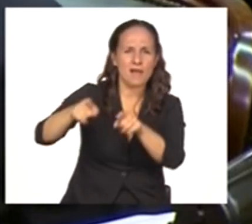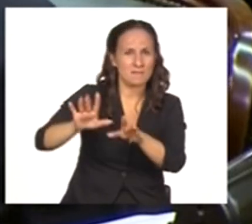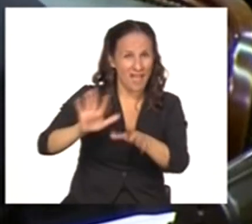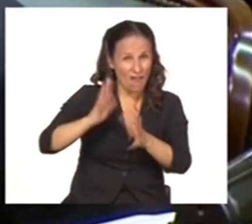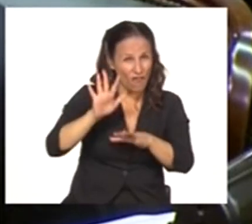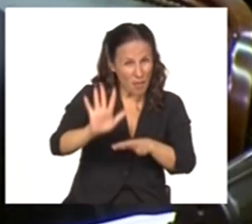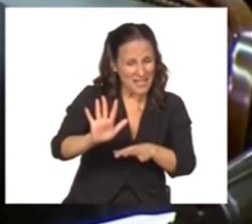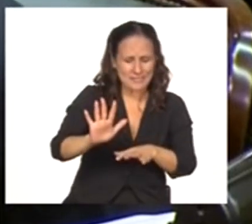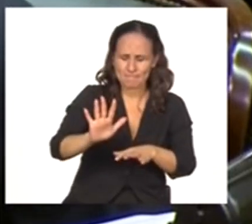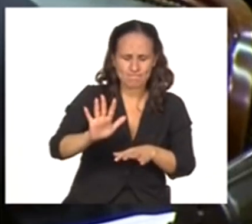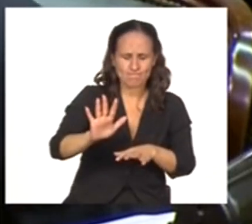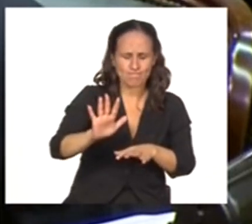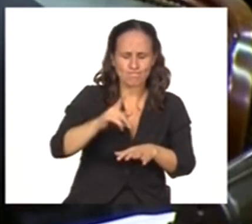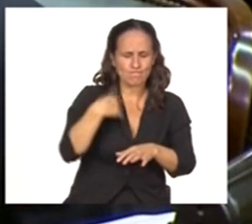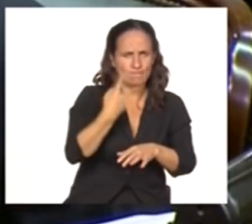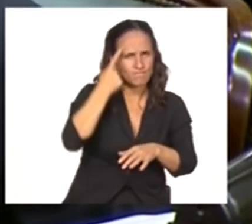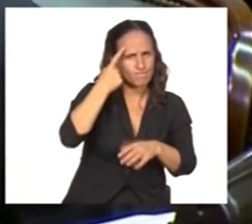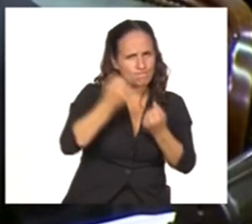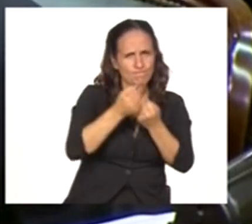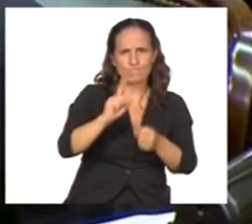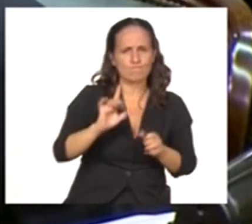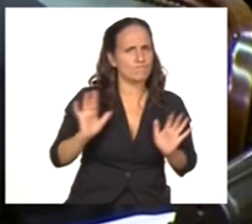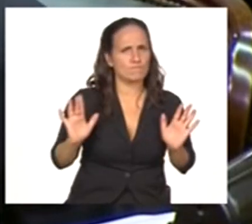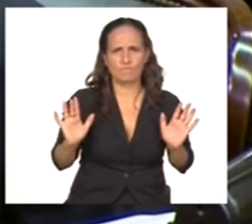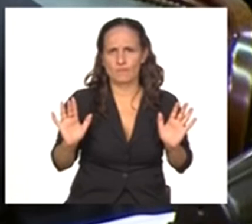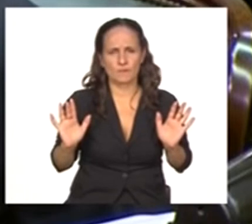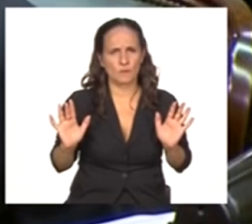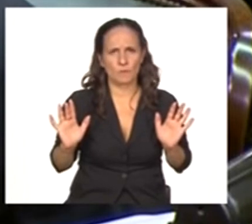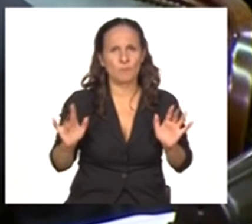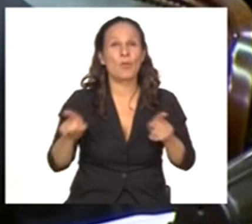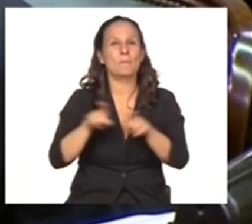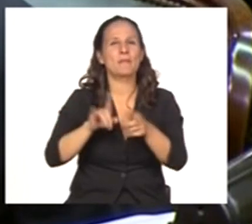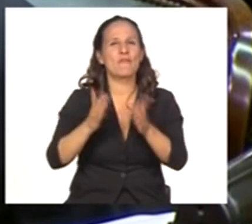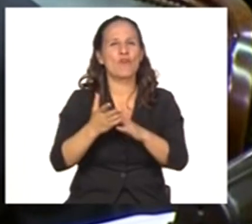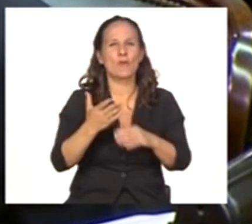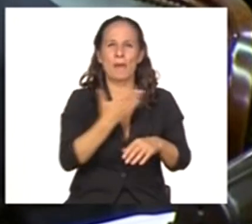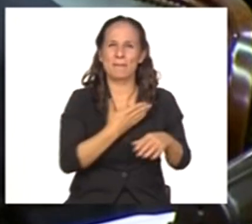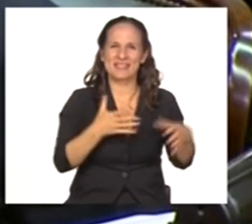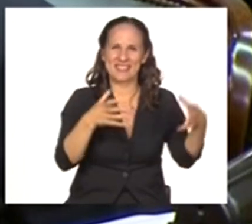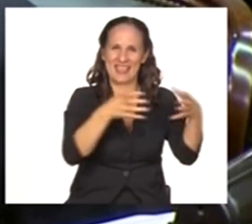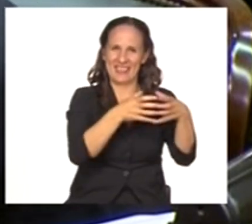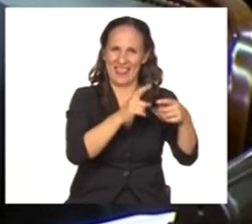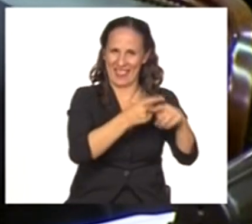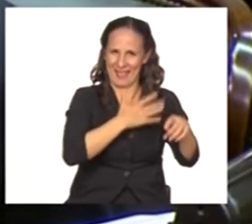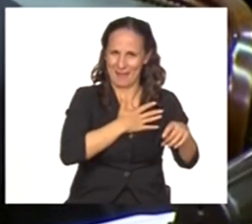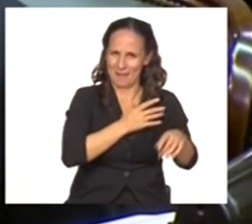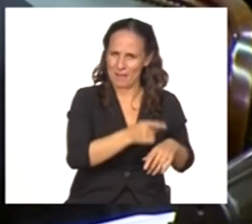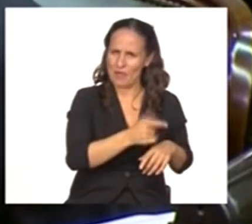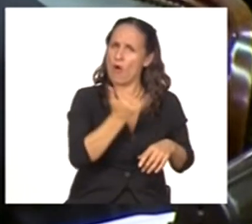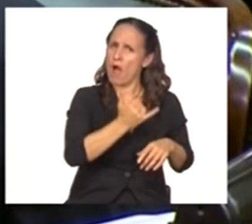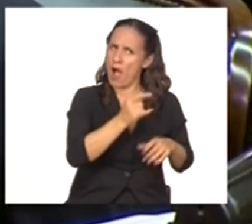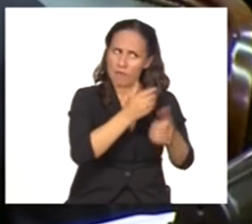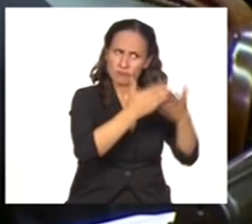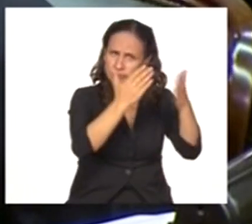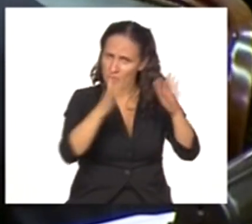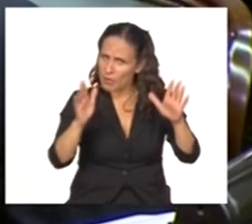de señalamientos. Yo creo que, como dijo el presidente de nuestro bloque, hay libertades, hay